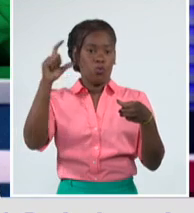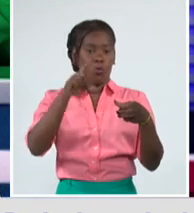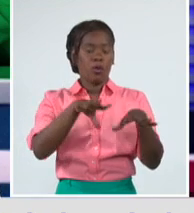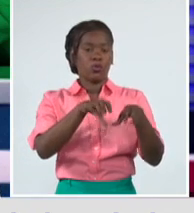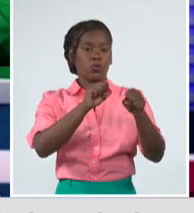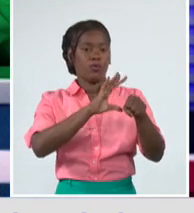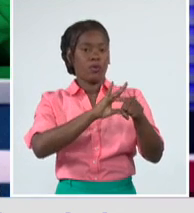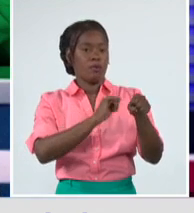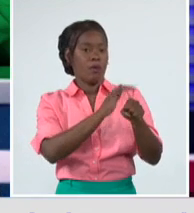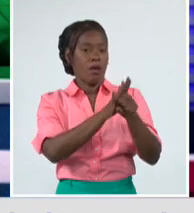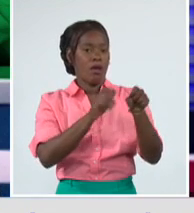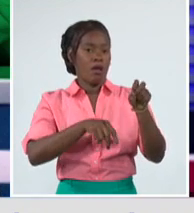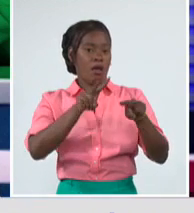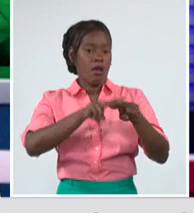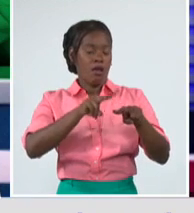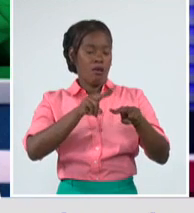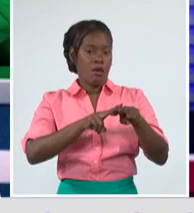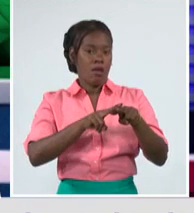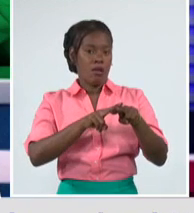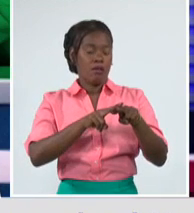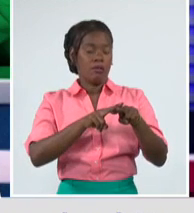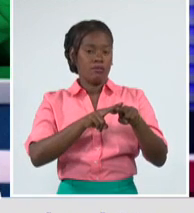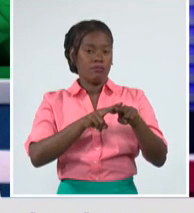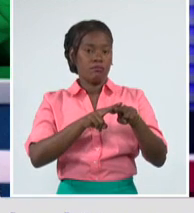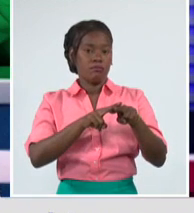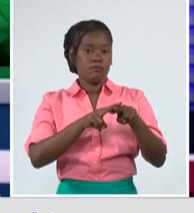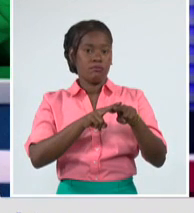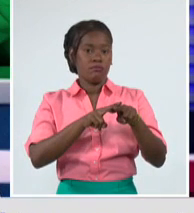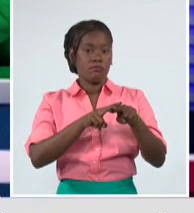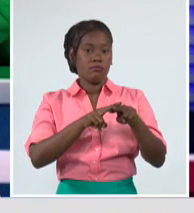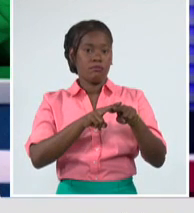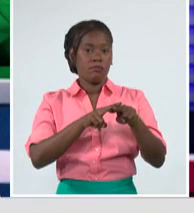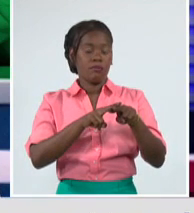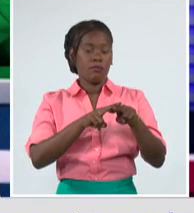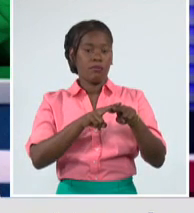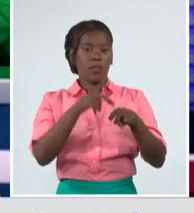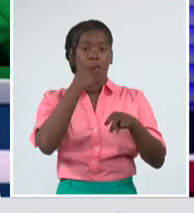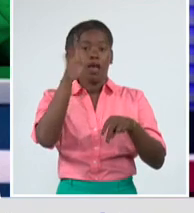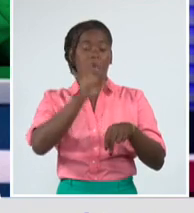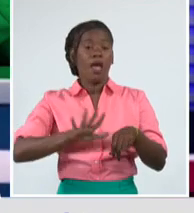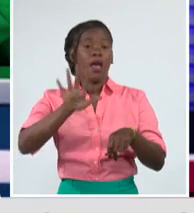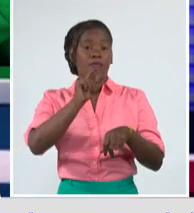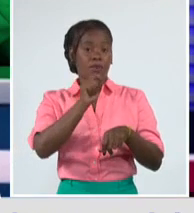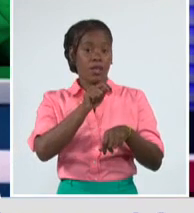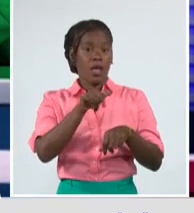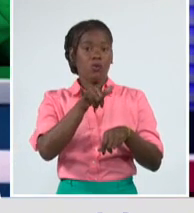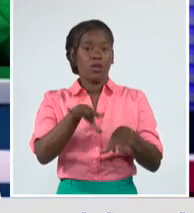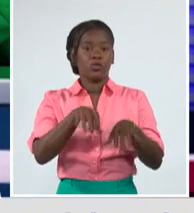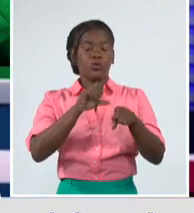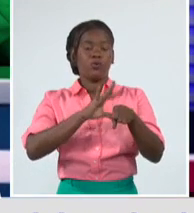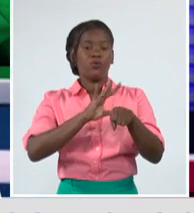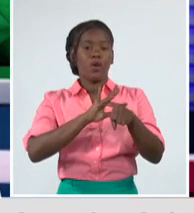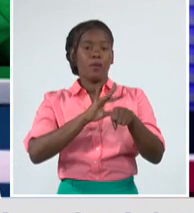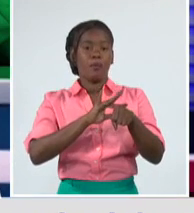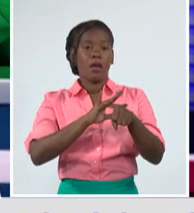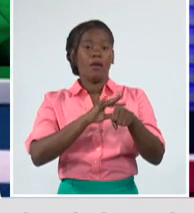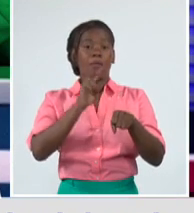2 sudafricanos como consecuencia de la transmisión autóctona en Villa Clara y 2 congoleses